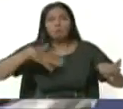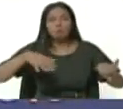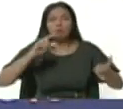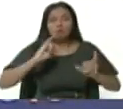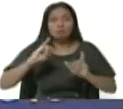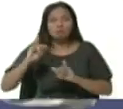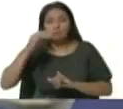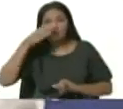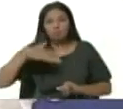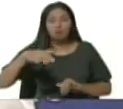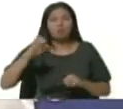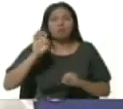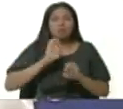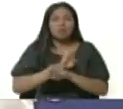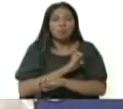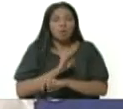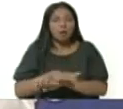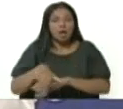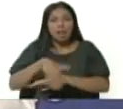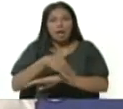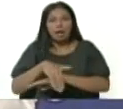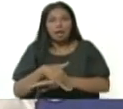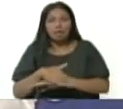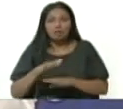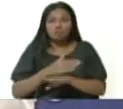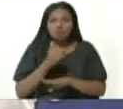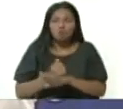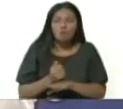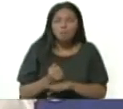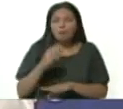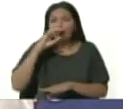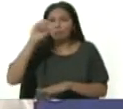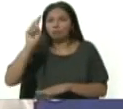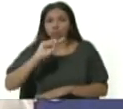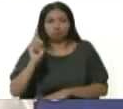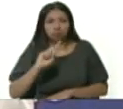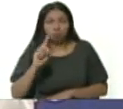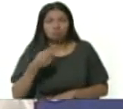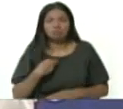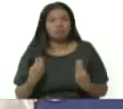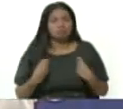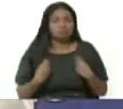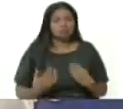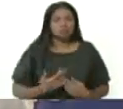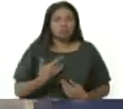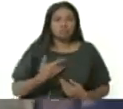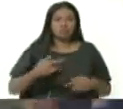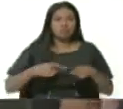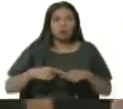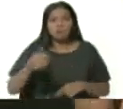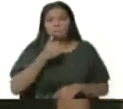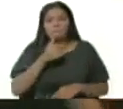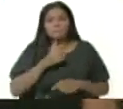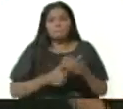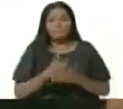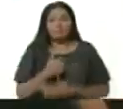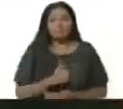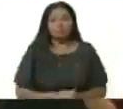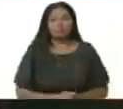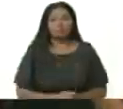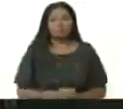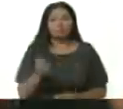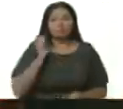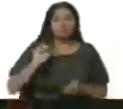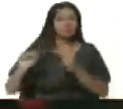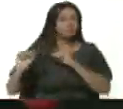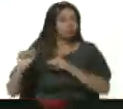pueblo de Ecuador está en las calles, no es por Maduro, es por sobrevivencia, es por resistencia, es